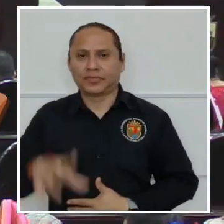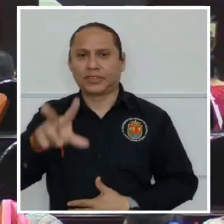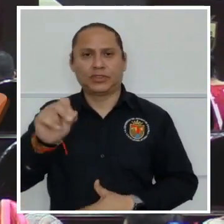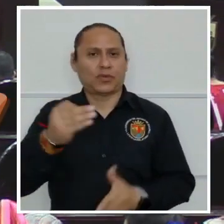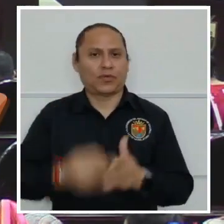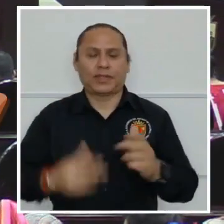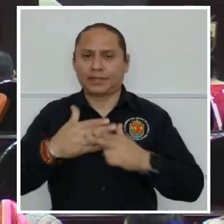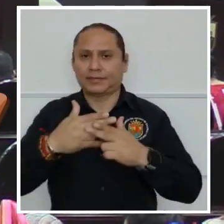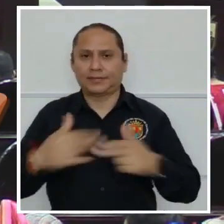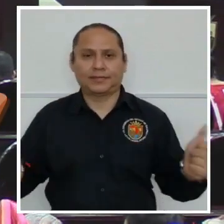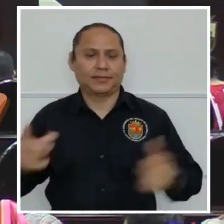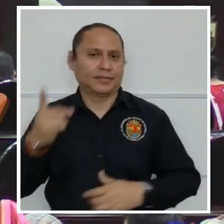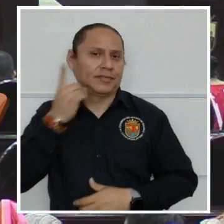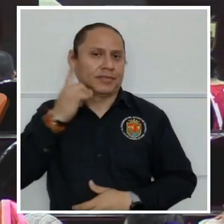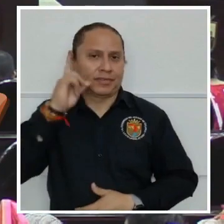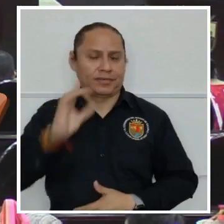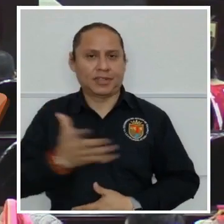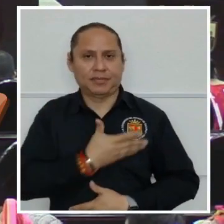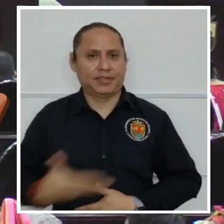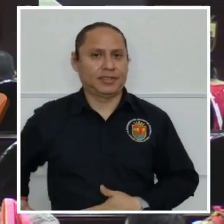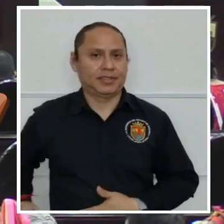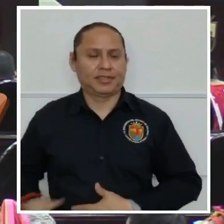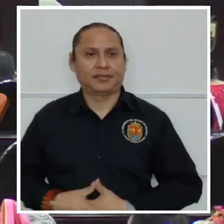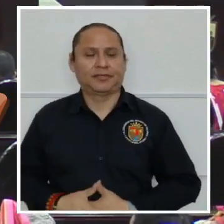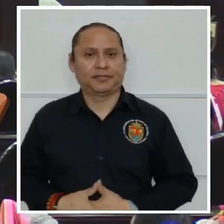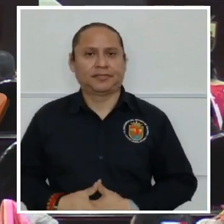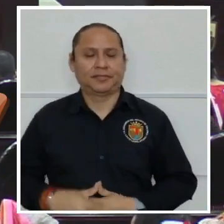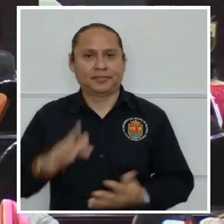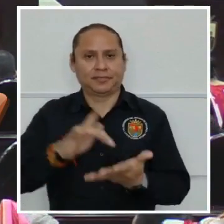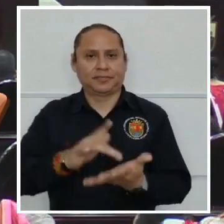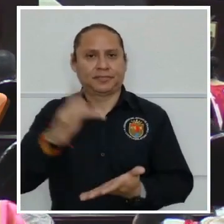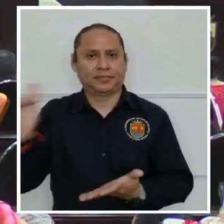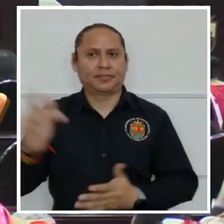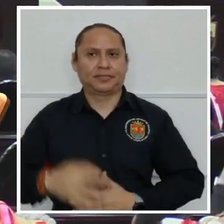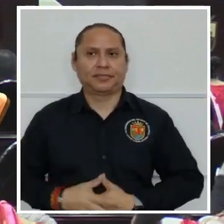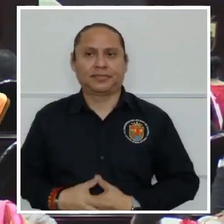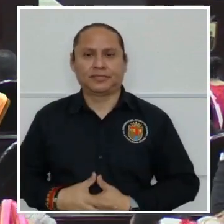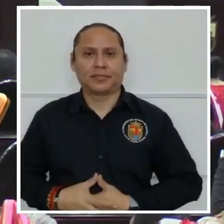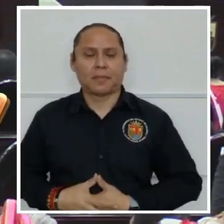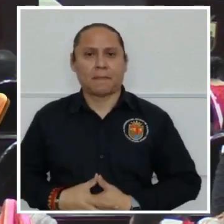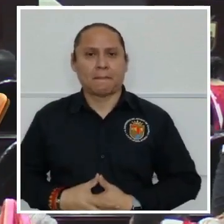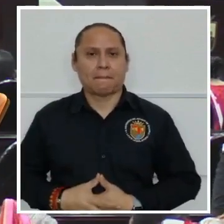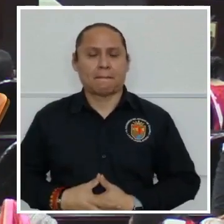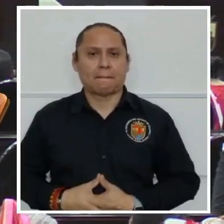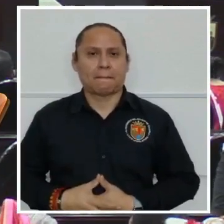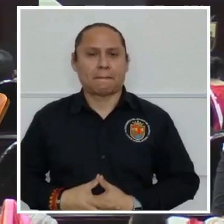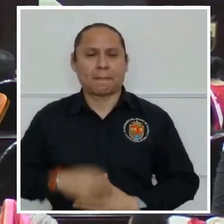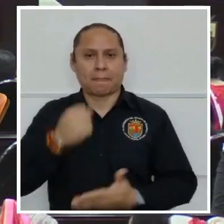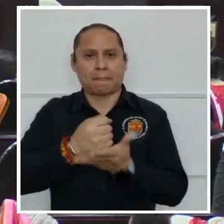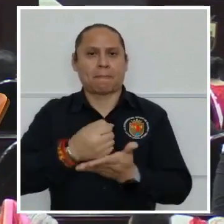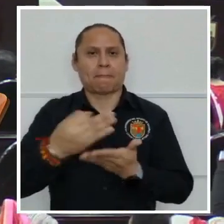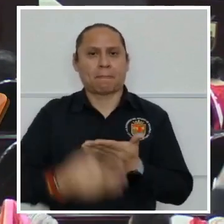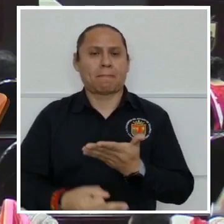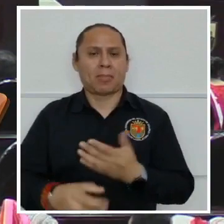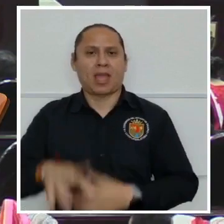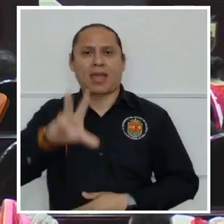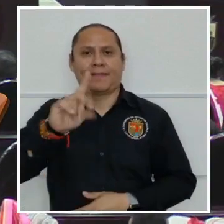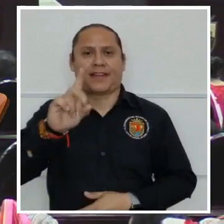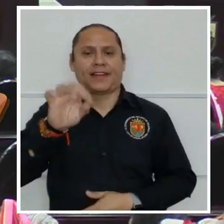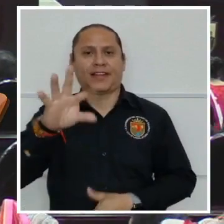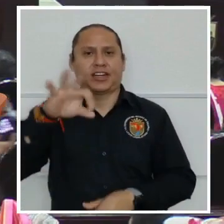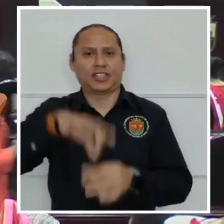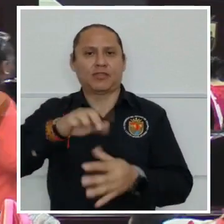No falta ningún legislador por emitir su voto, diputada presidenta. Gracias, diputada secretaria. Aprobado con